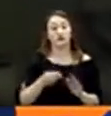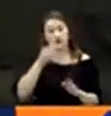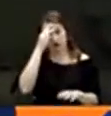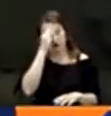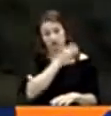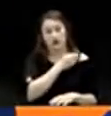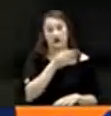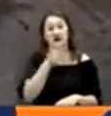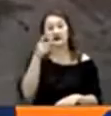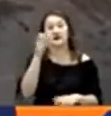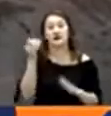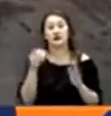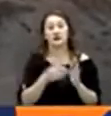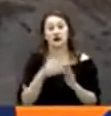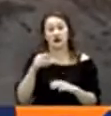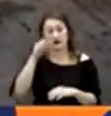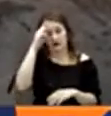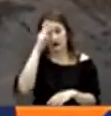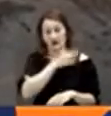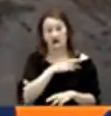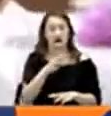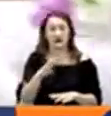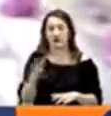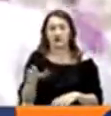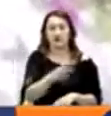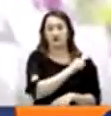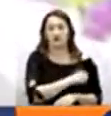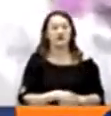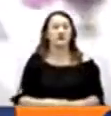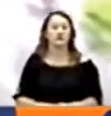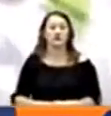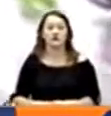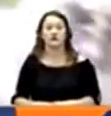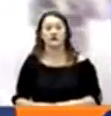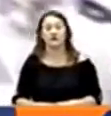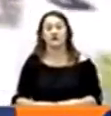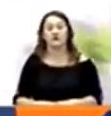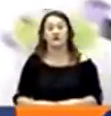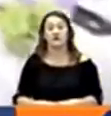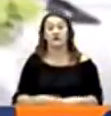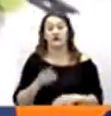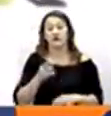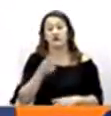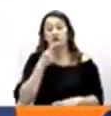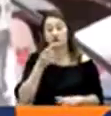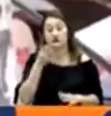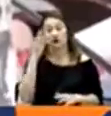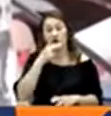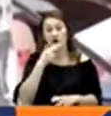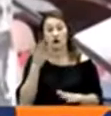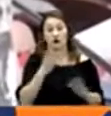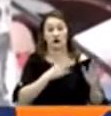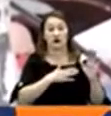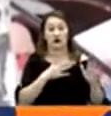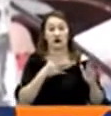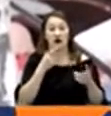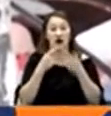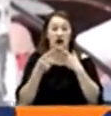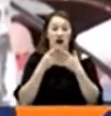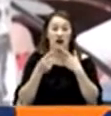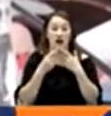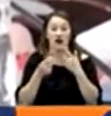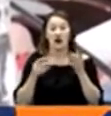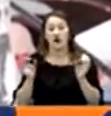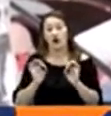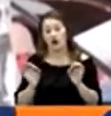de 100.000 tropas que tiene la frontera con Ucrania. Sobre la mesa, Blinken sentó su compromiso con el camino del diálogo o aquel